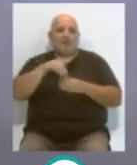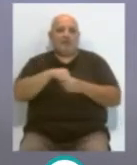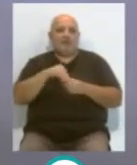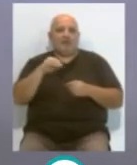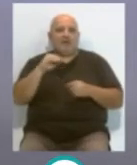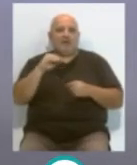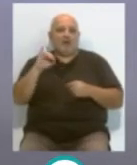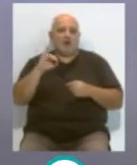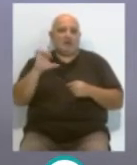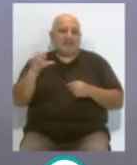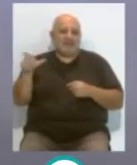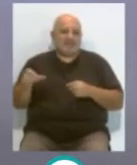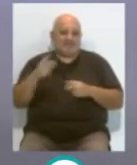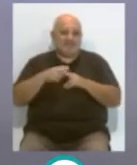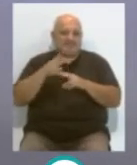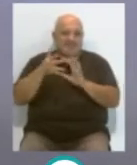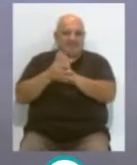José Figueroa, que